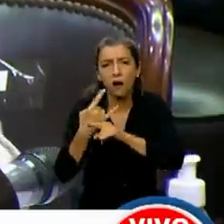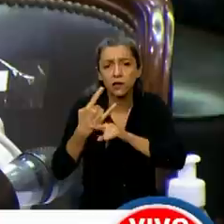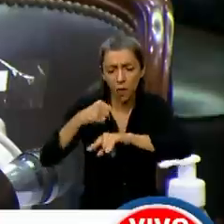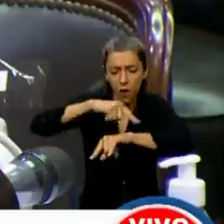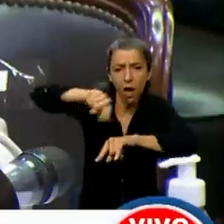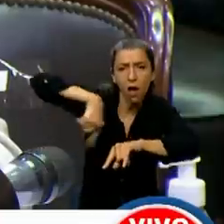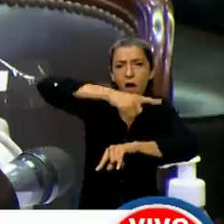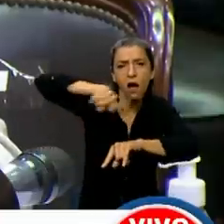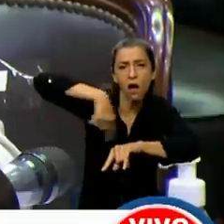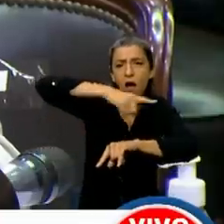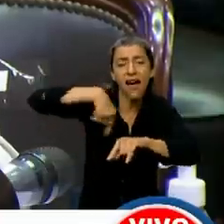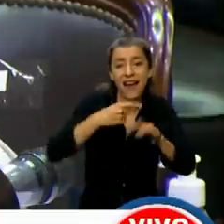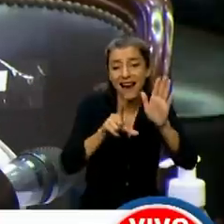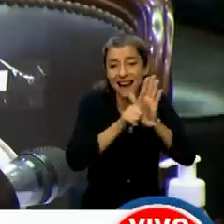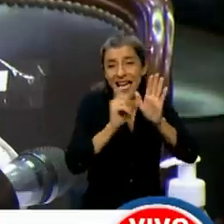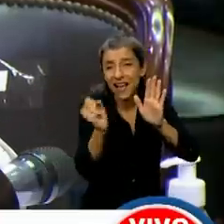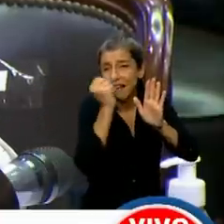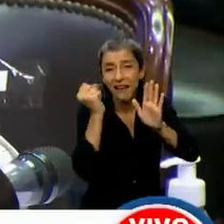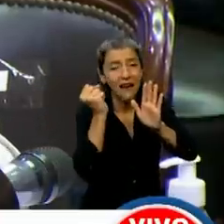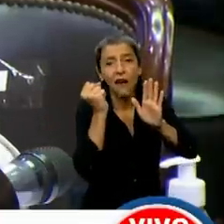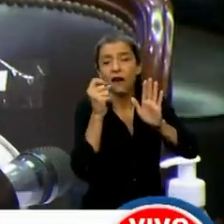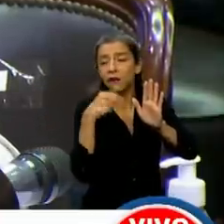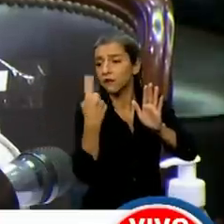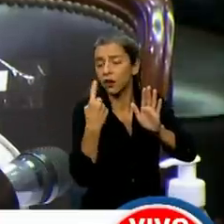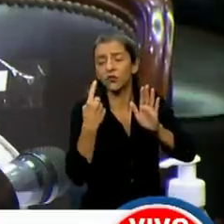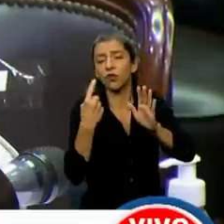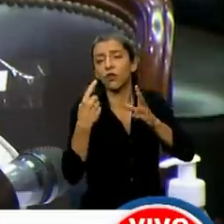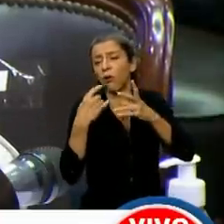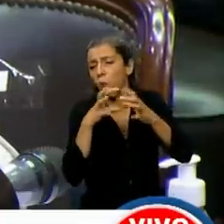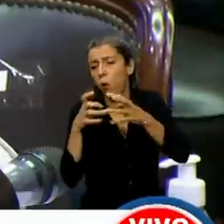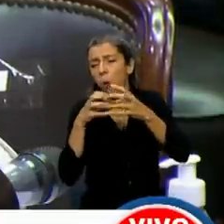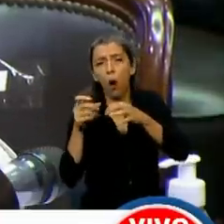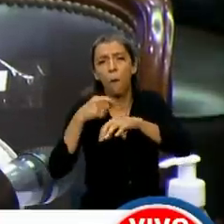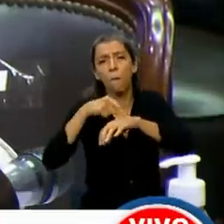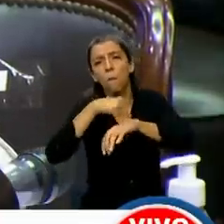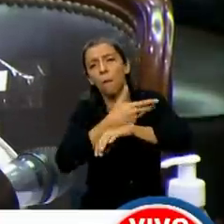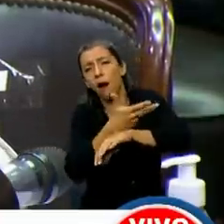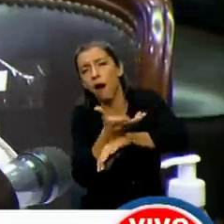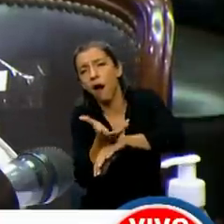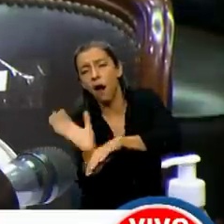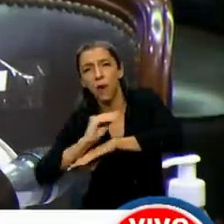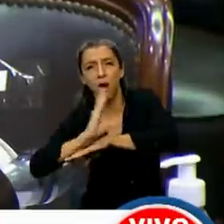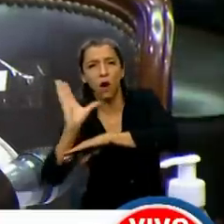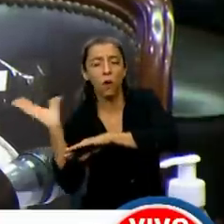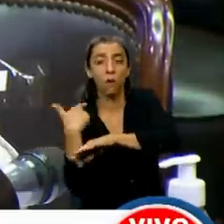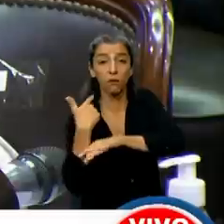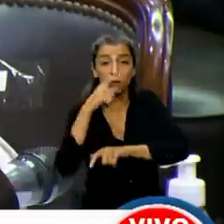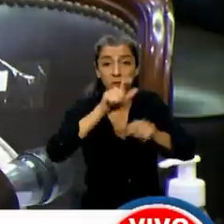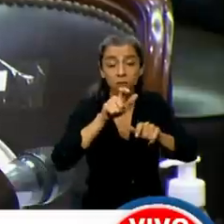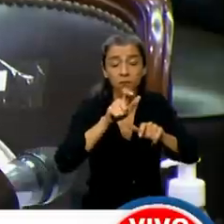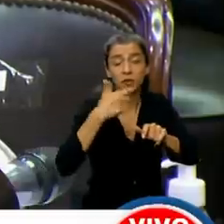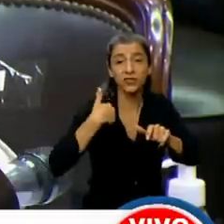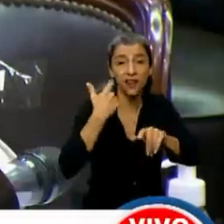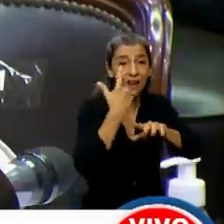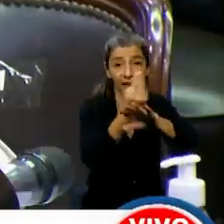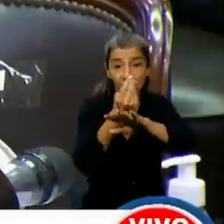debatiendo leyes tan importantes mientras los argentinos y las argentinas se están durmiendo no es serio que lo hagamos